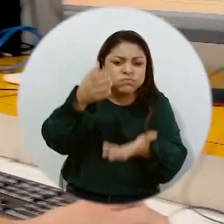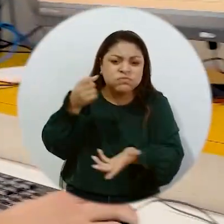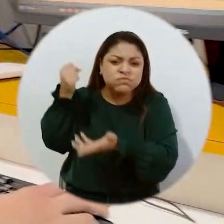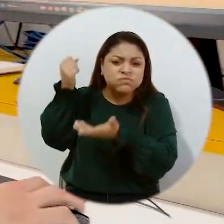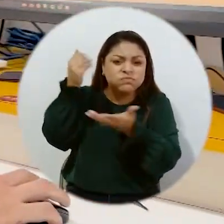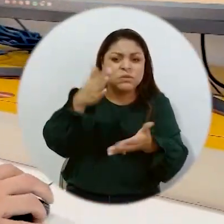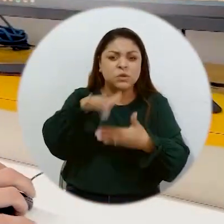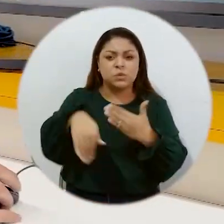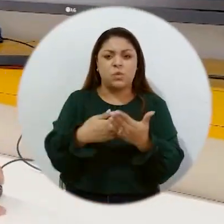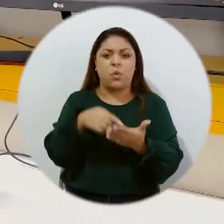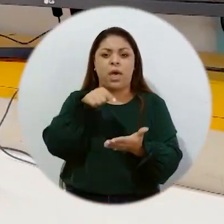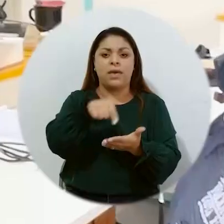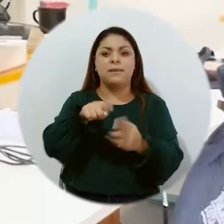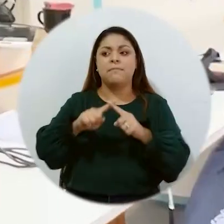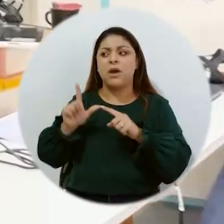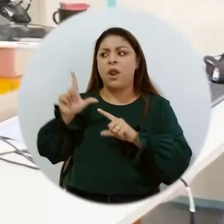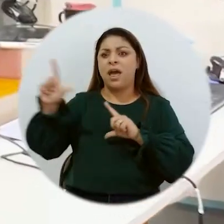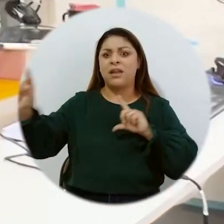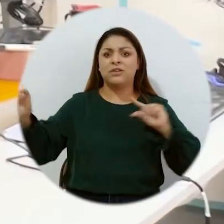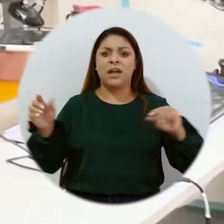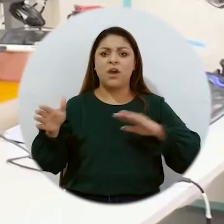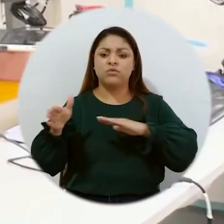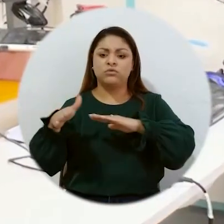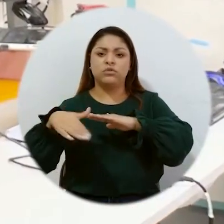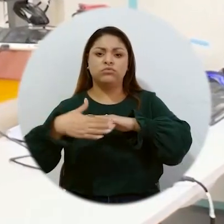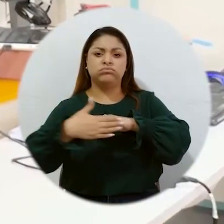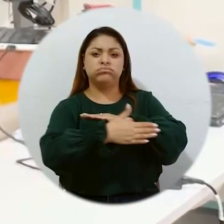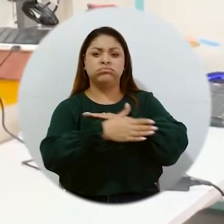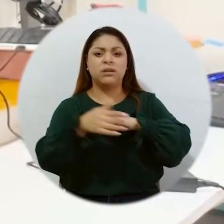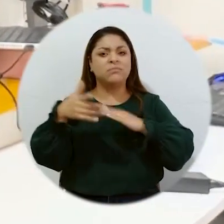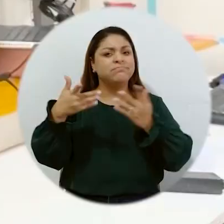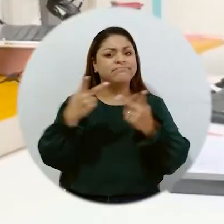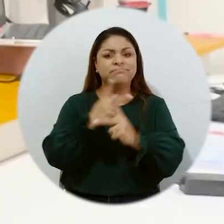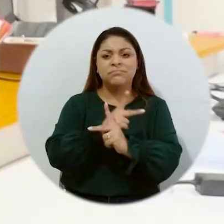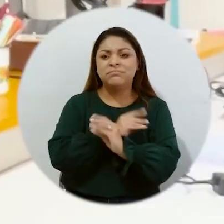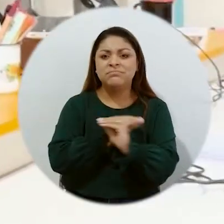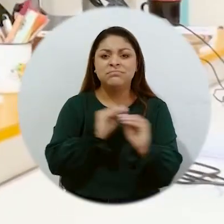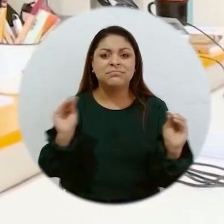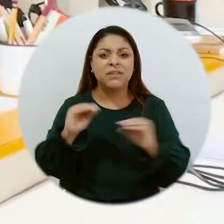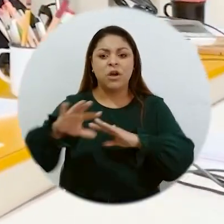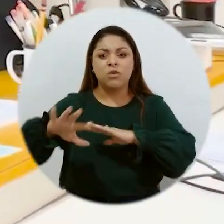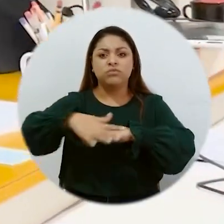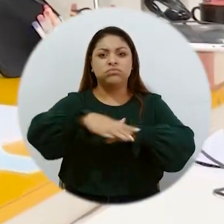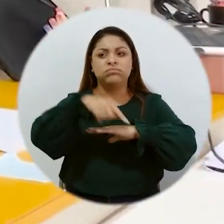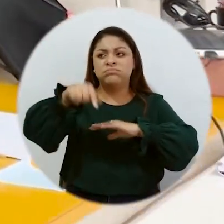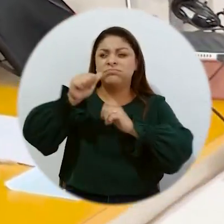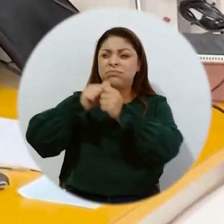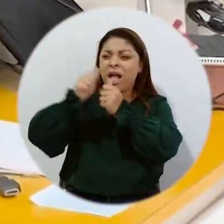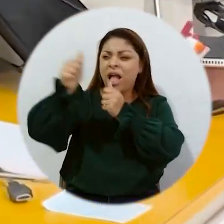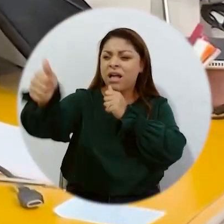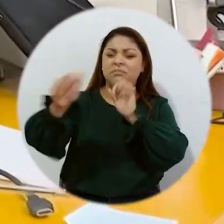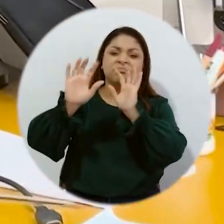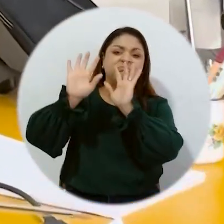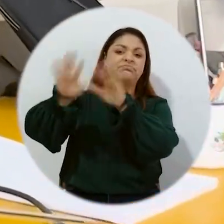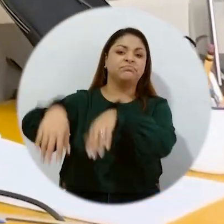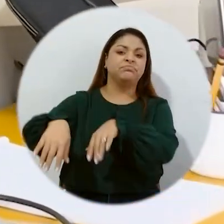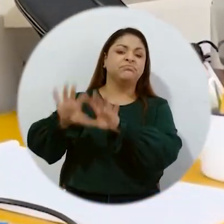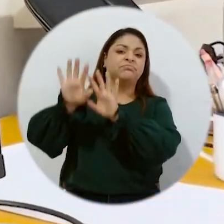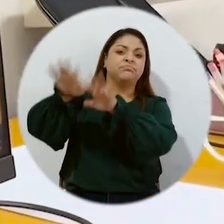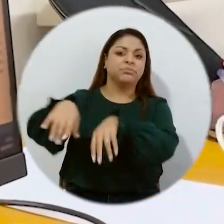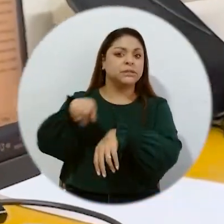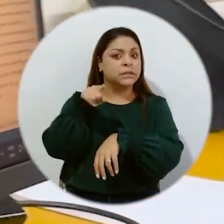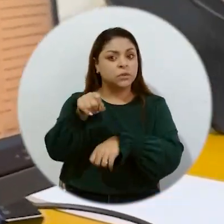que están muy desprotegidas? Y ha sido así por muchos años. Entonces,